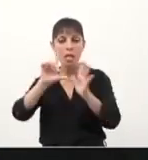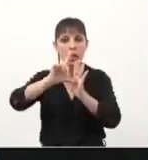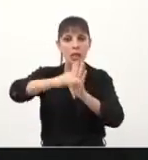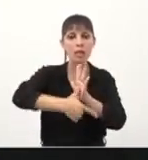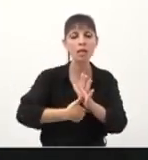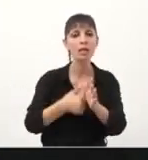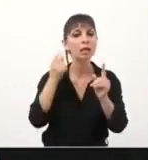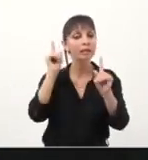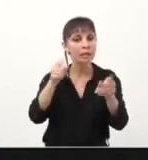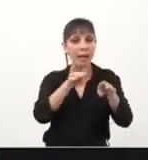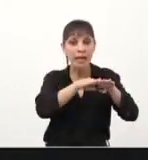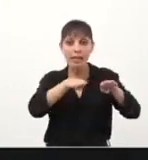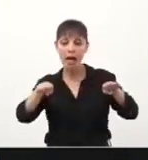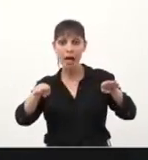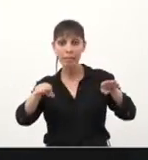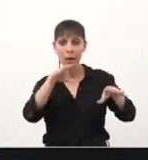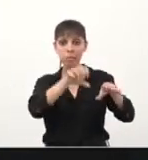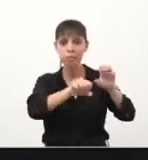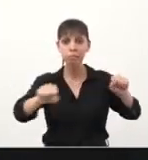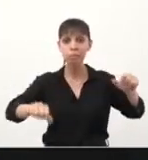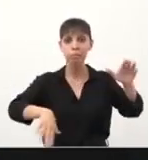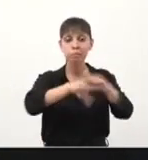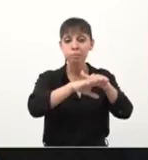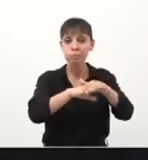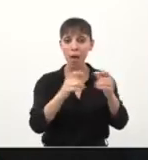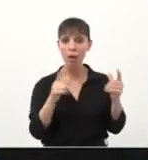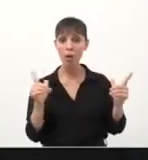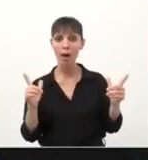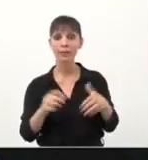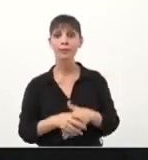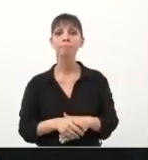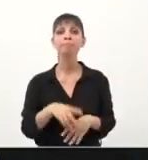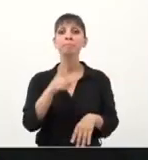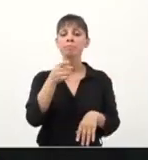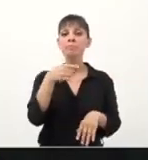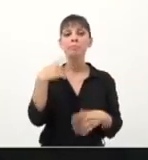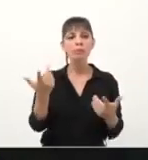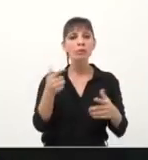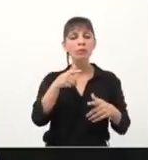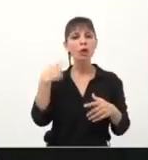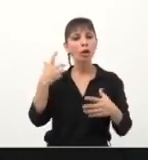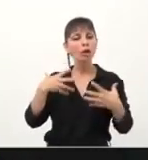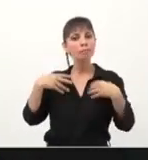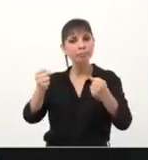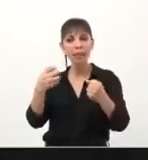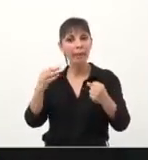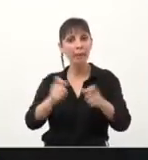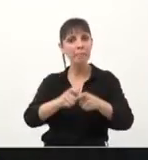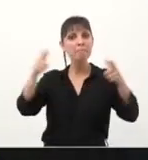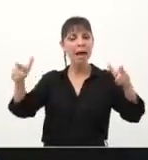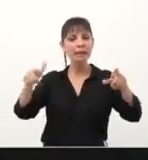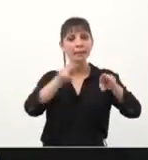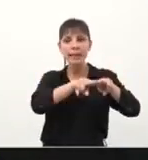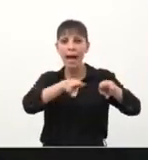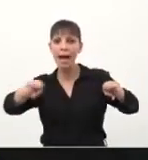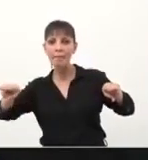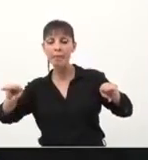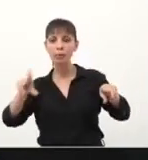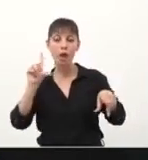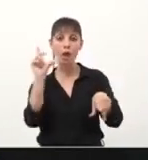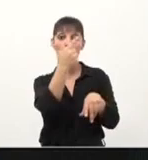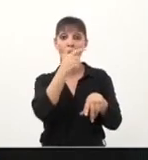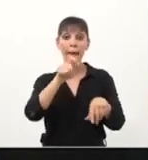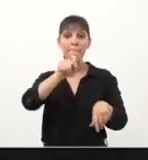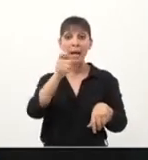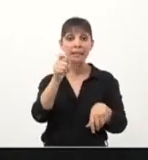considerablemente la cantidad de camas. Si yo soy jefe de gobierno, vamos a trabajar en serio en la salud. Vamos a aumentar la cantidad de camas porque es inexplicable que tengas que esperar meses y meses